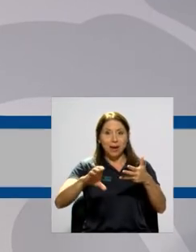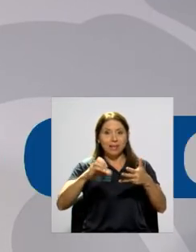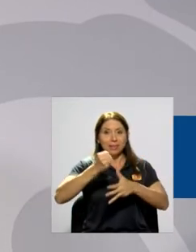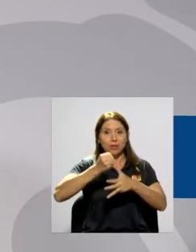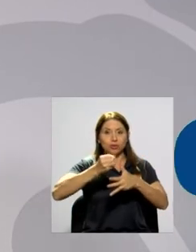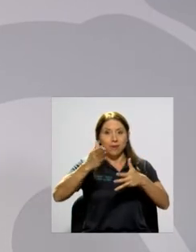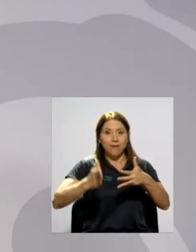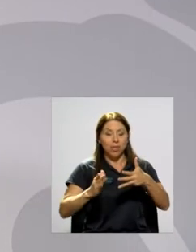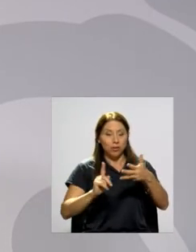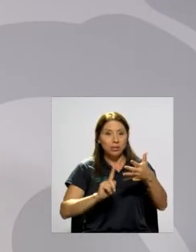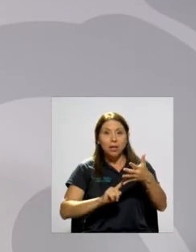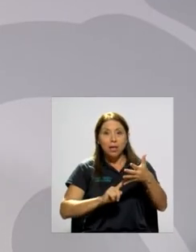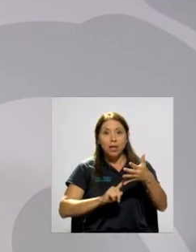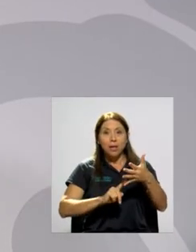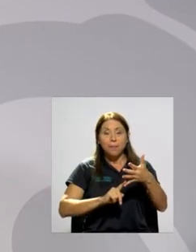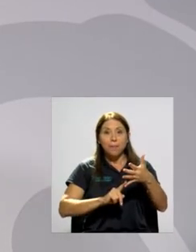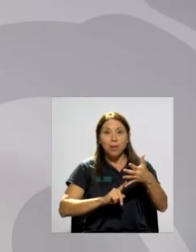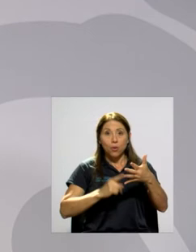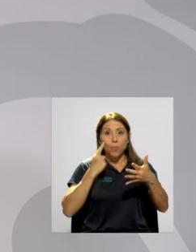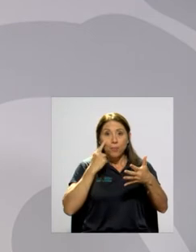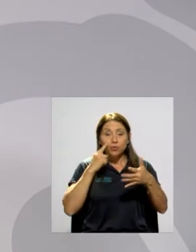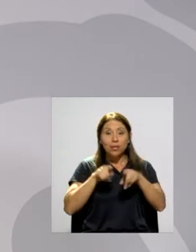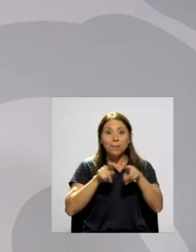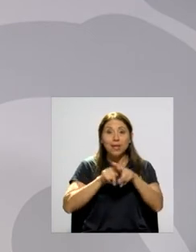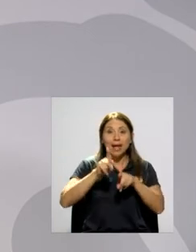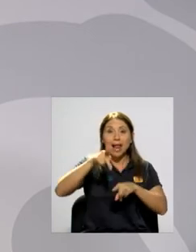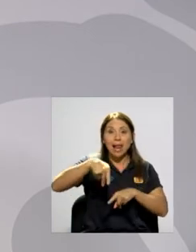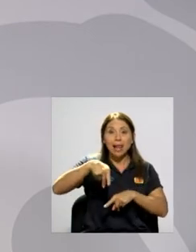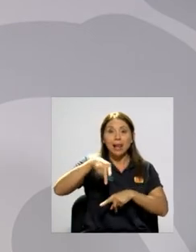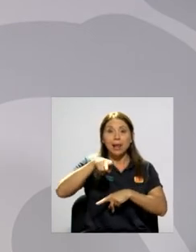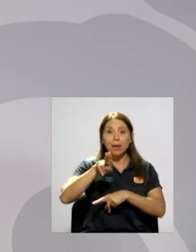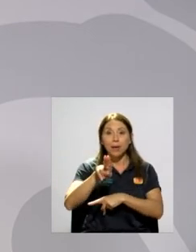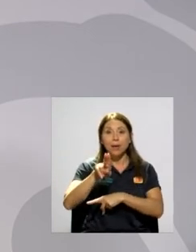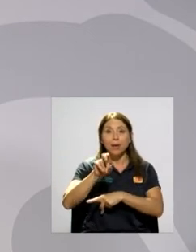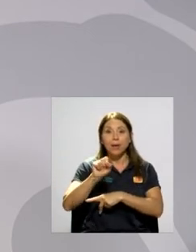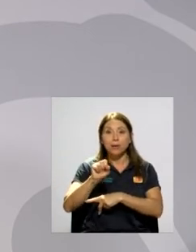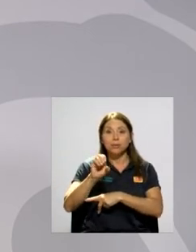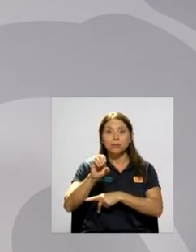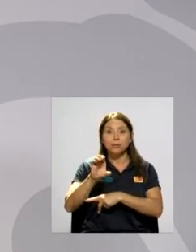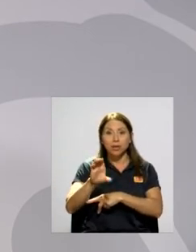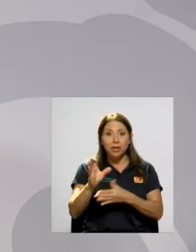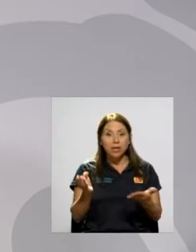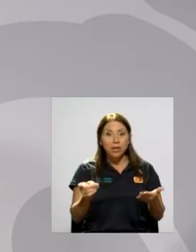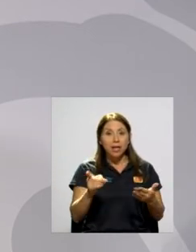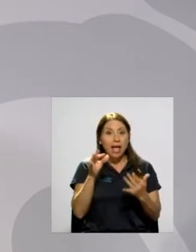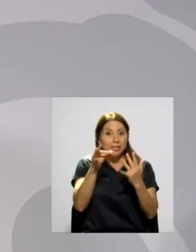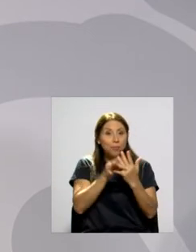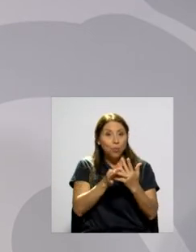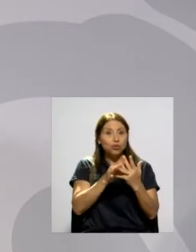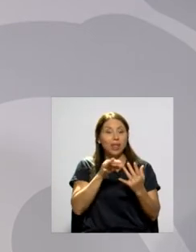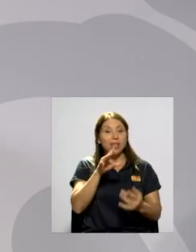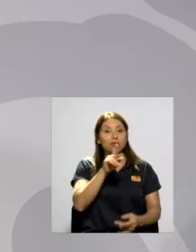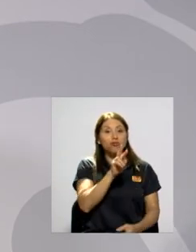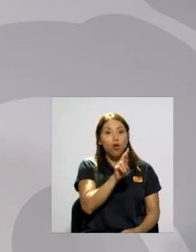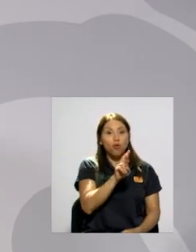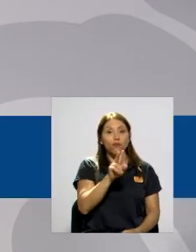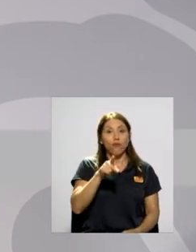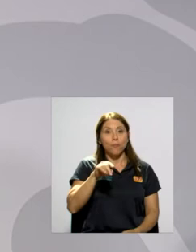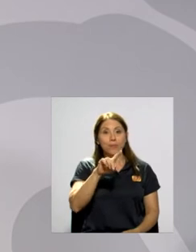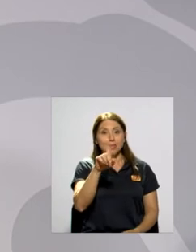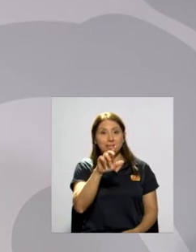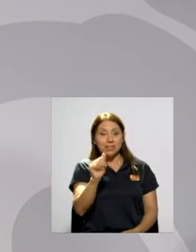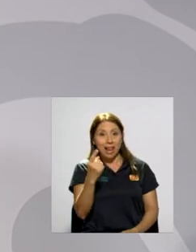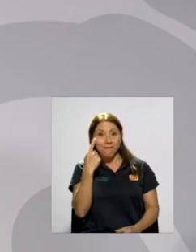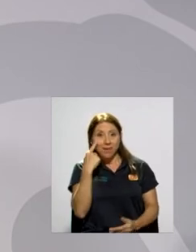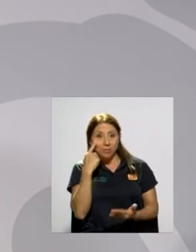vemos al Partido Unidad Social Cristiana. Así es. Y vemos a la esposa de Don Rodolfo acompañándole a la